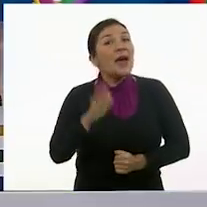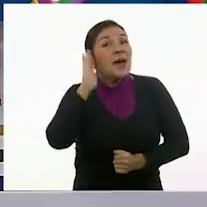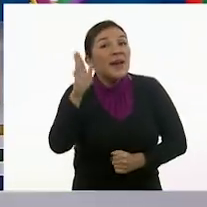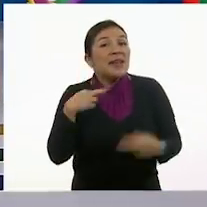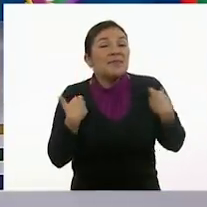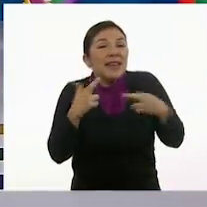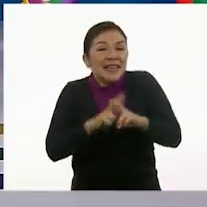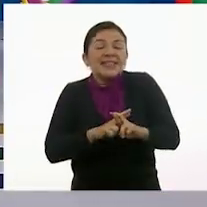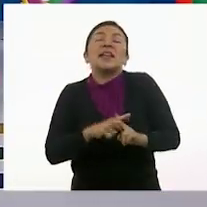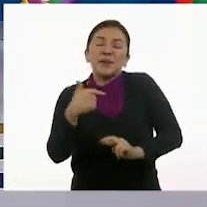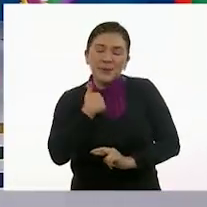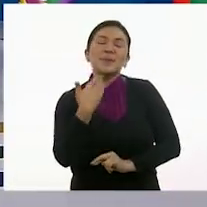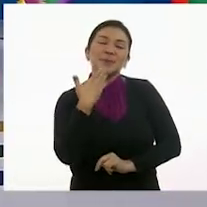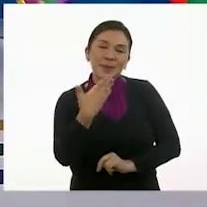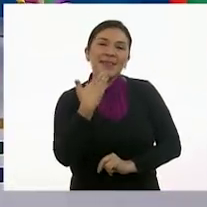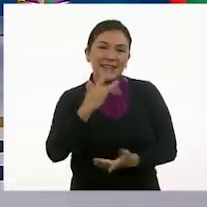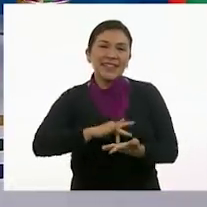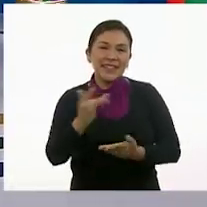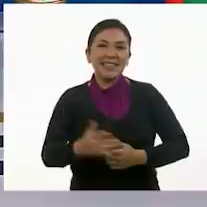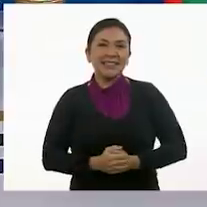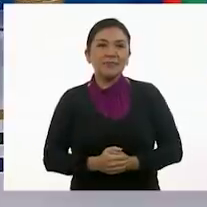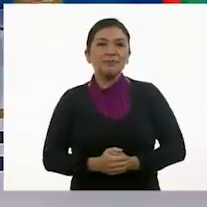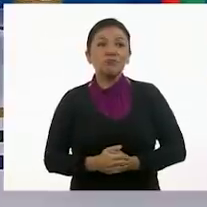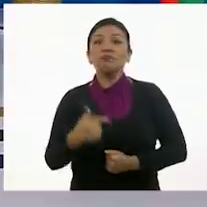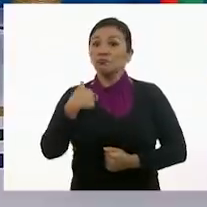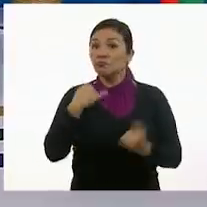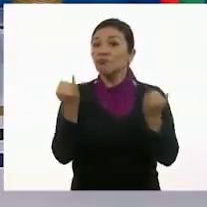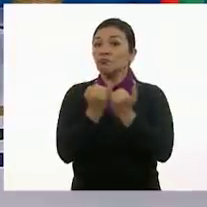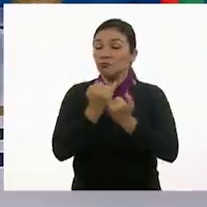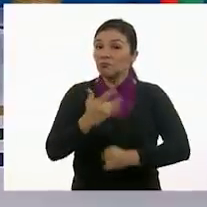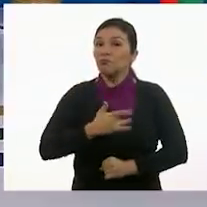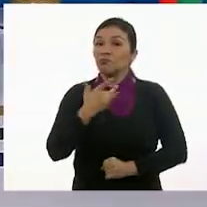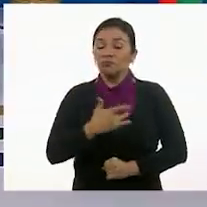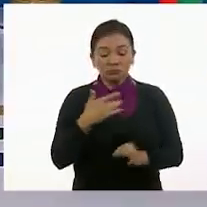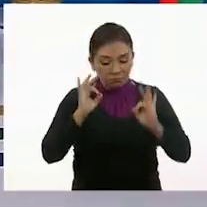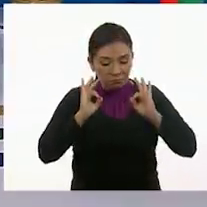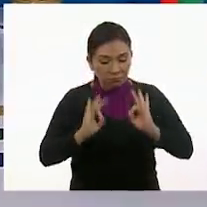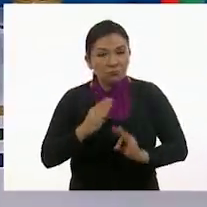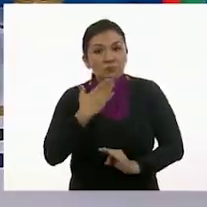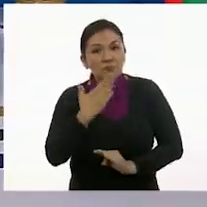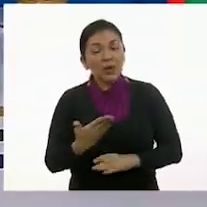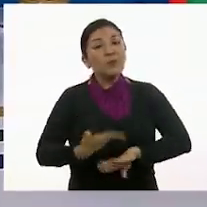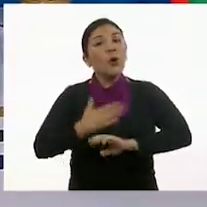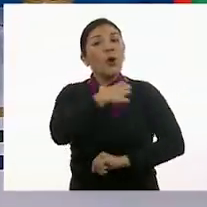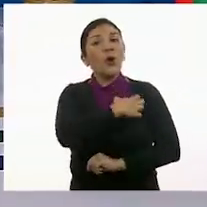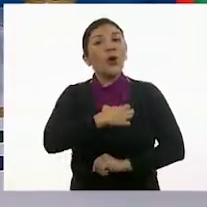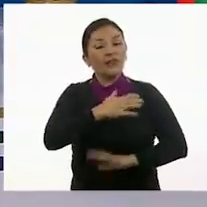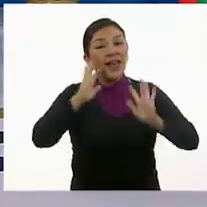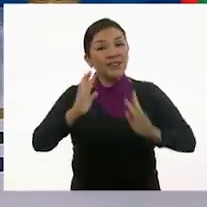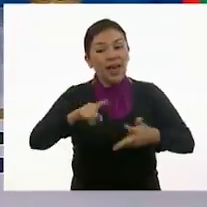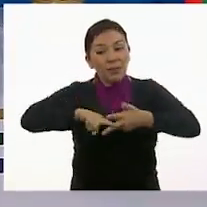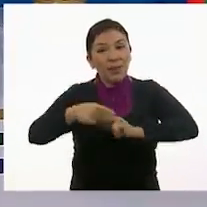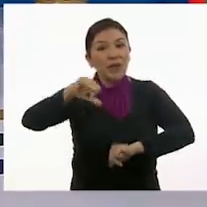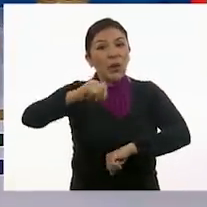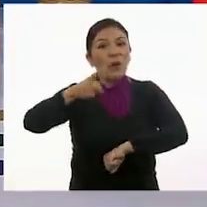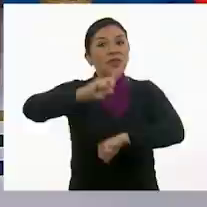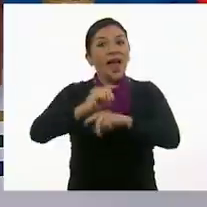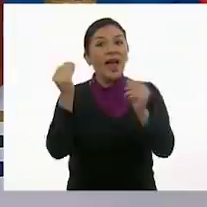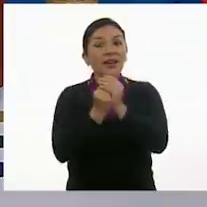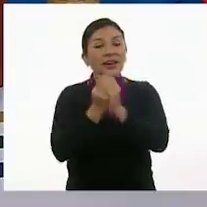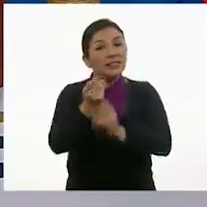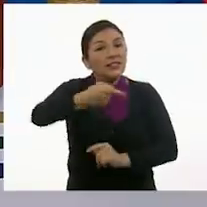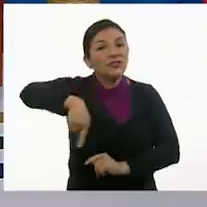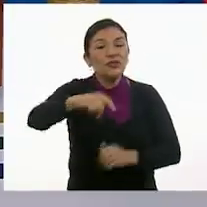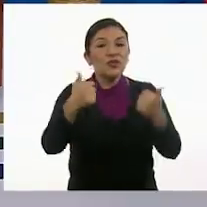maestra Nelly. Muy bien. Pues yo también estoy excelente y muy contenta de comenzar una clase más con los chicos